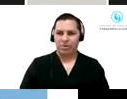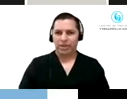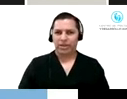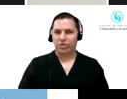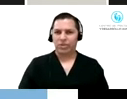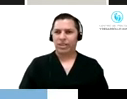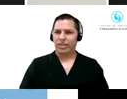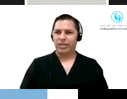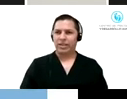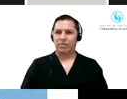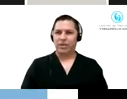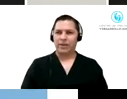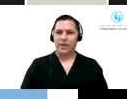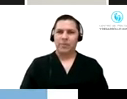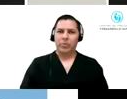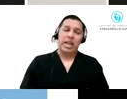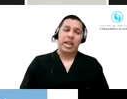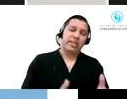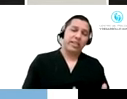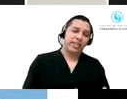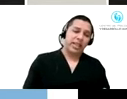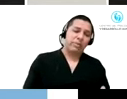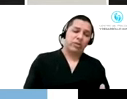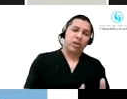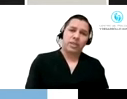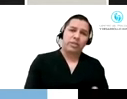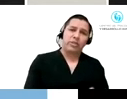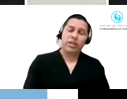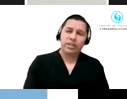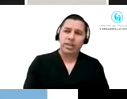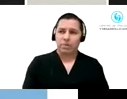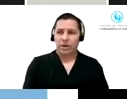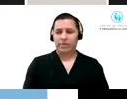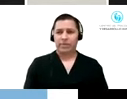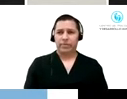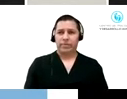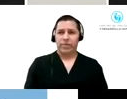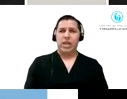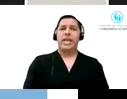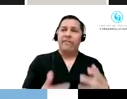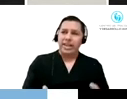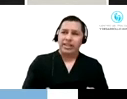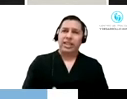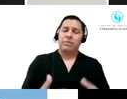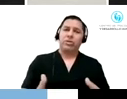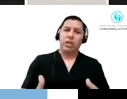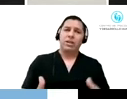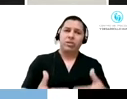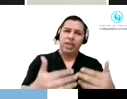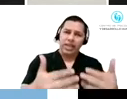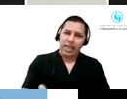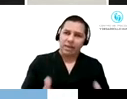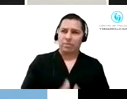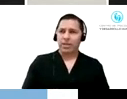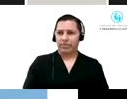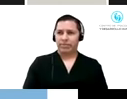con la mamá, como dice Giselle, ¿verdad? Y a veces la persona más idónea es el papá y a veces la persona más